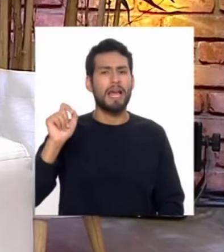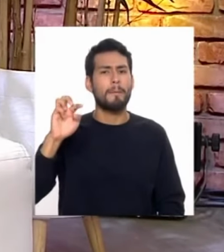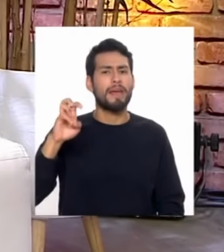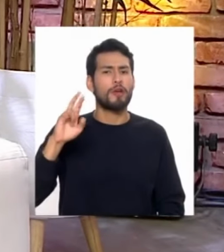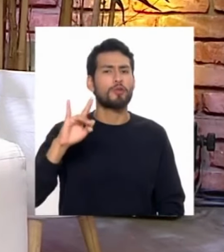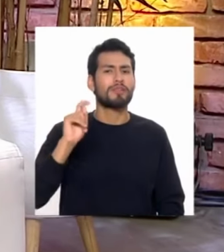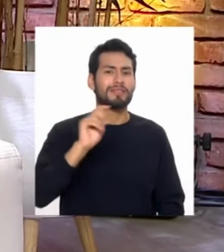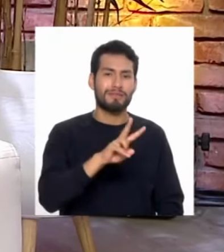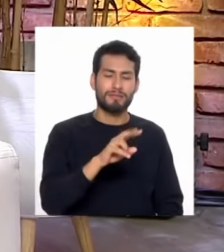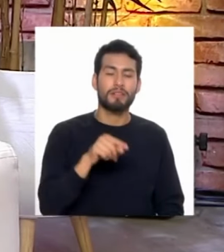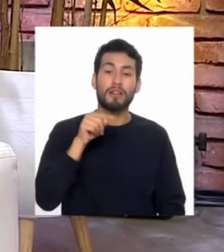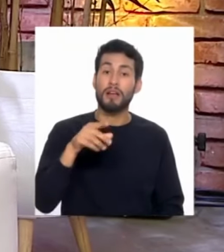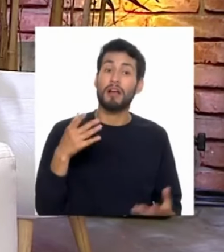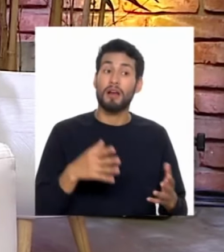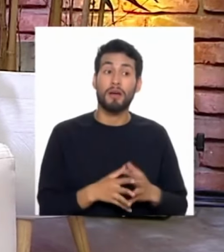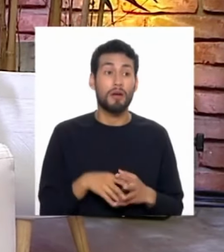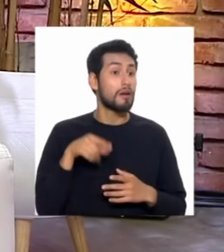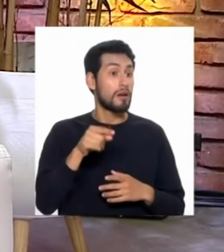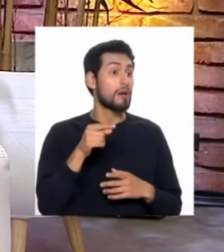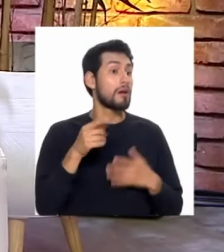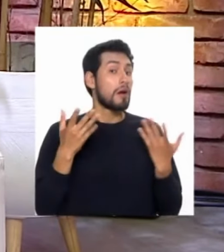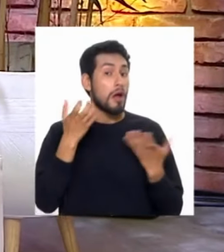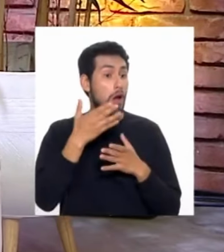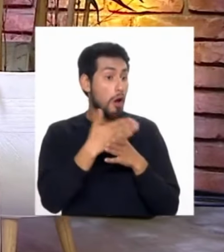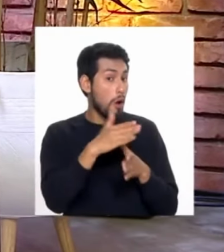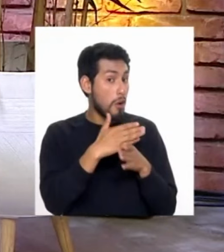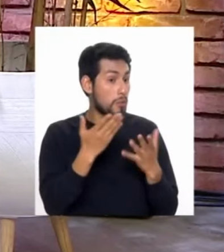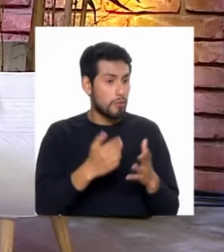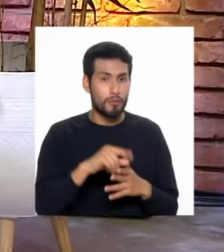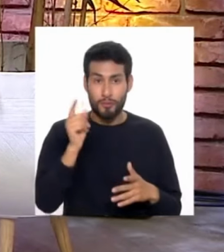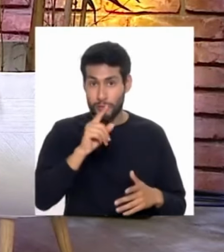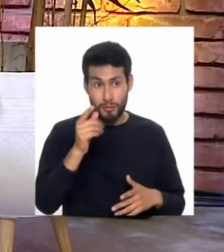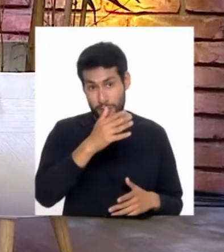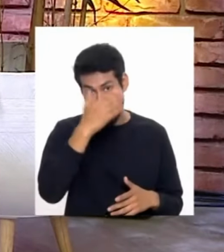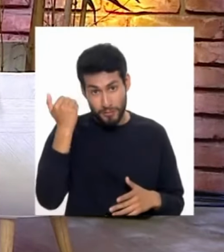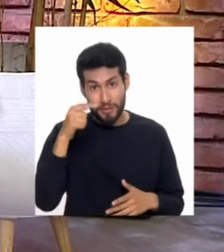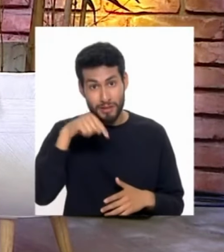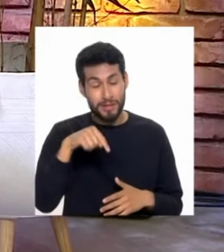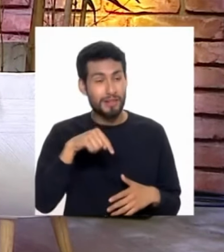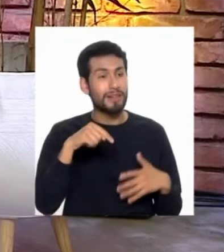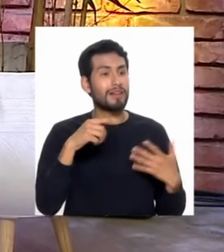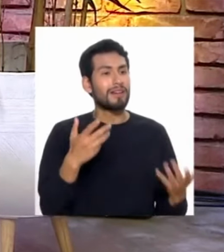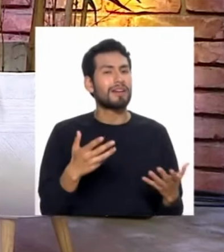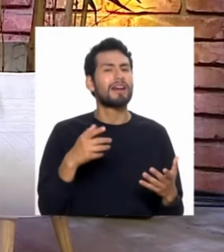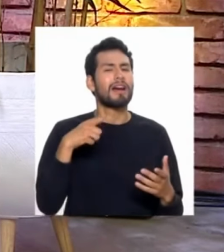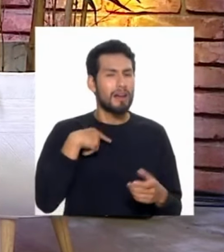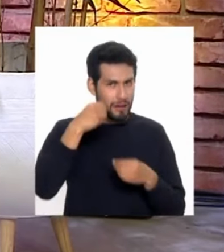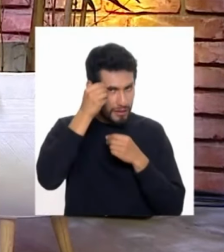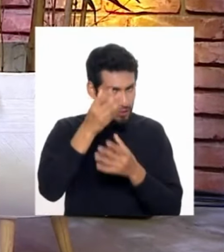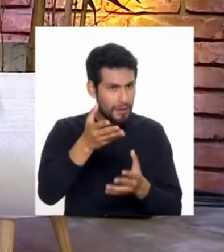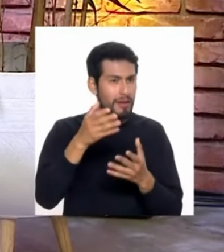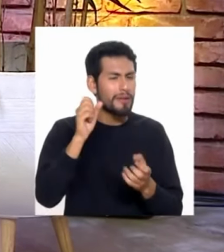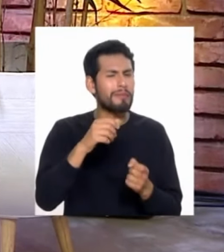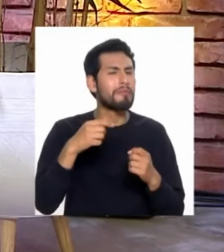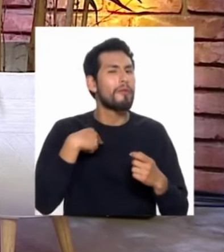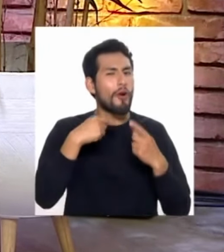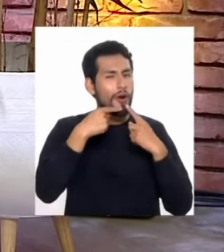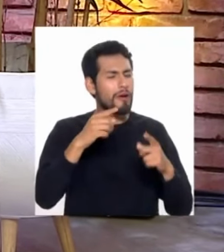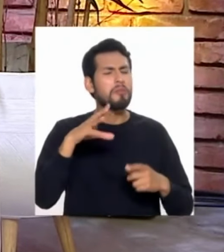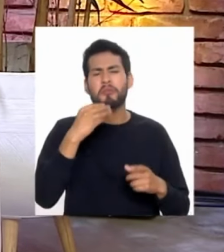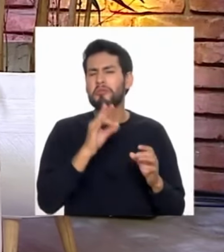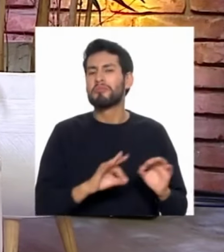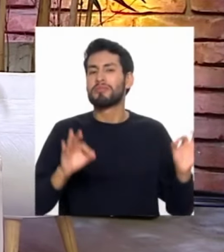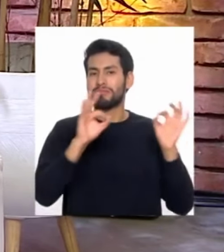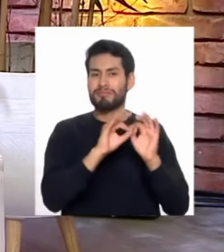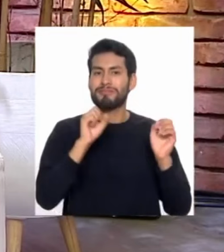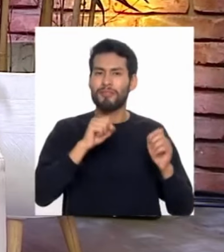@ConectaPeruTV. Y si tienen algo bueno para compartir, no se olviden que estamos aquí para dar a conocer justamente esas noticias, porque lo más importante